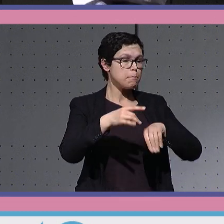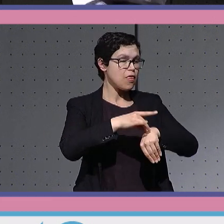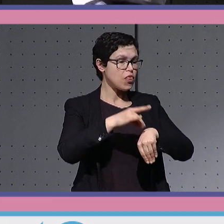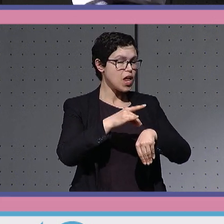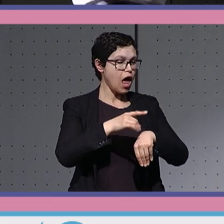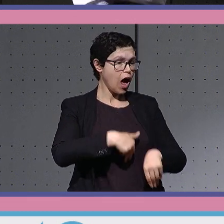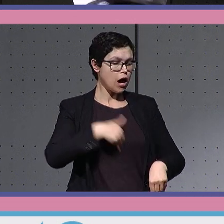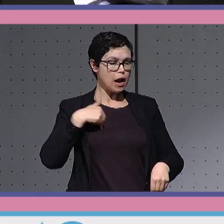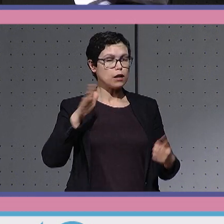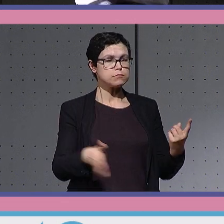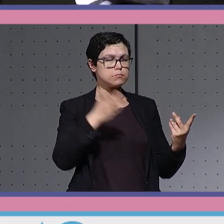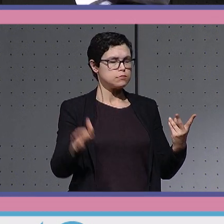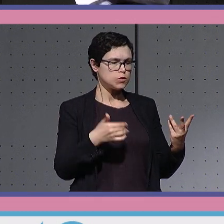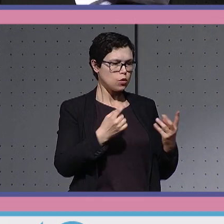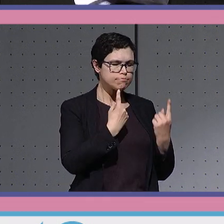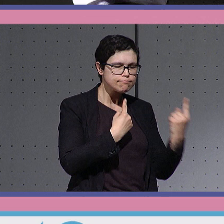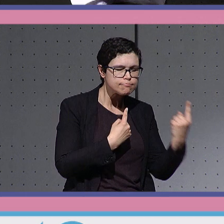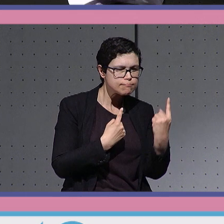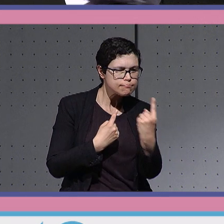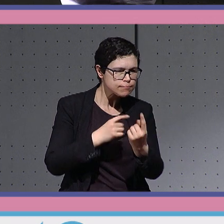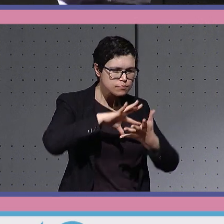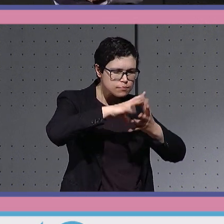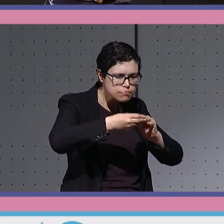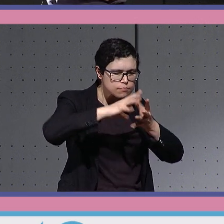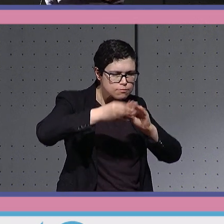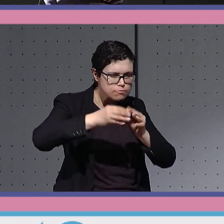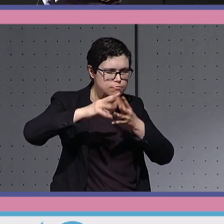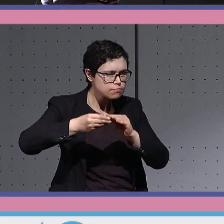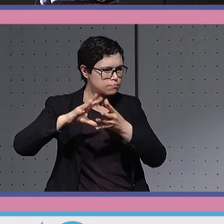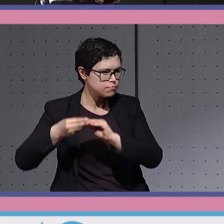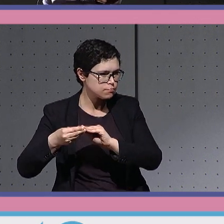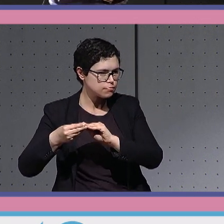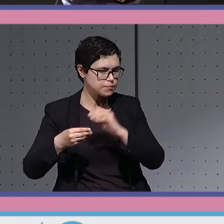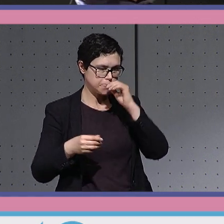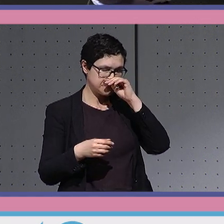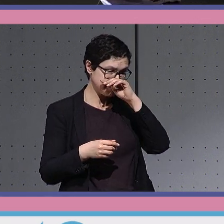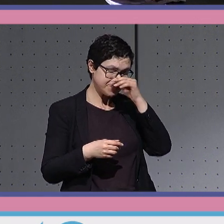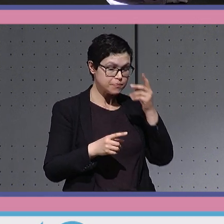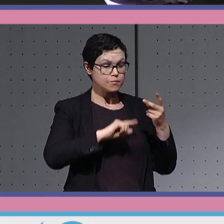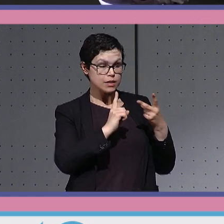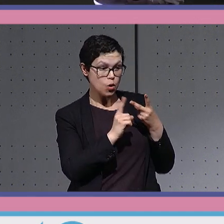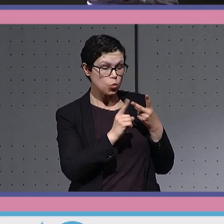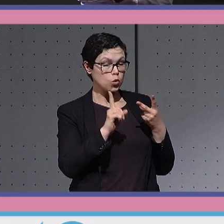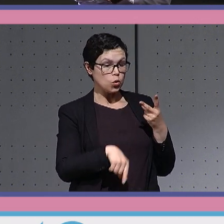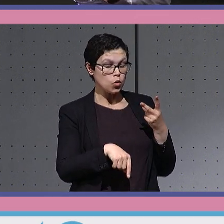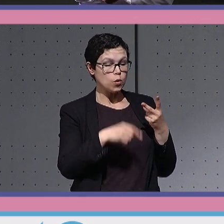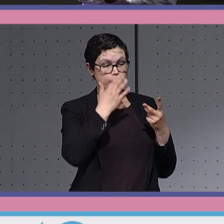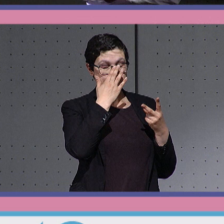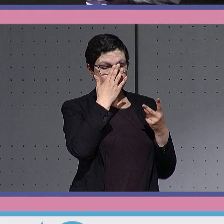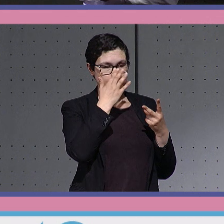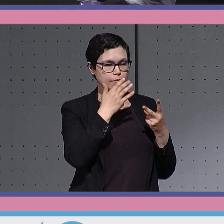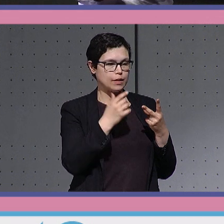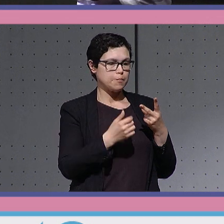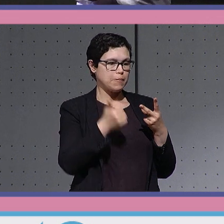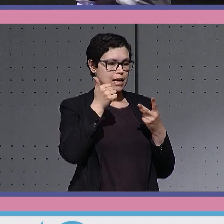las causas o por lo menos identificar grupos tratables. Lo segundo, porque muchas veces, sobre todo en aquel